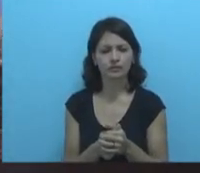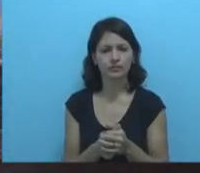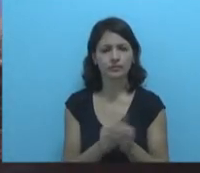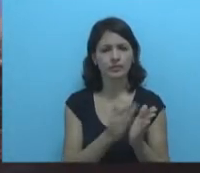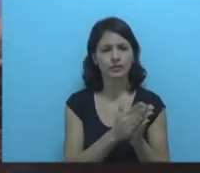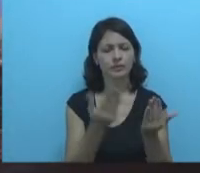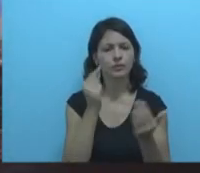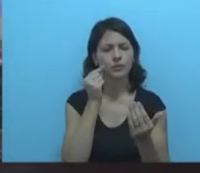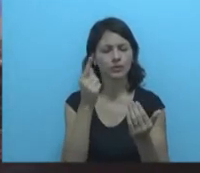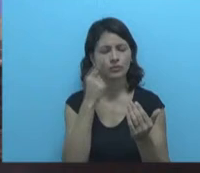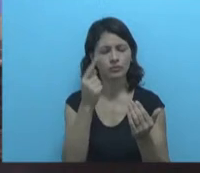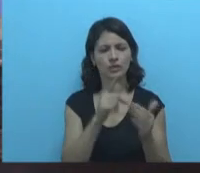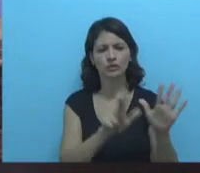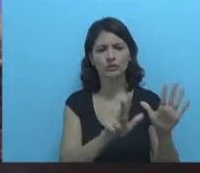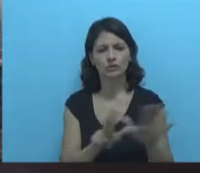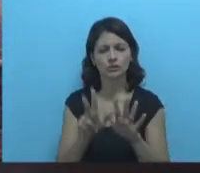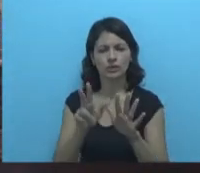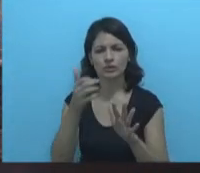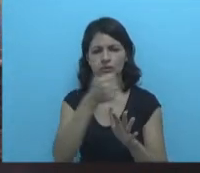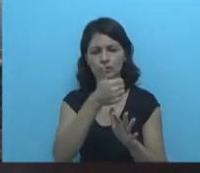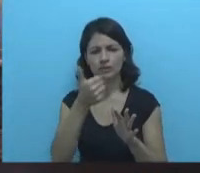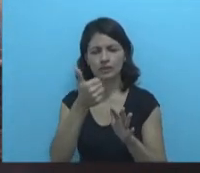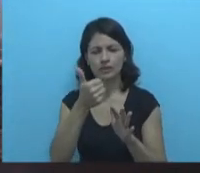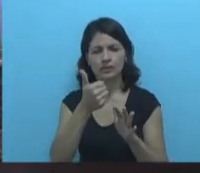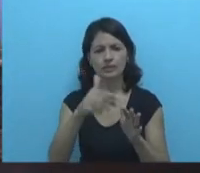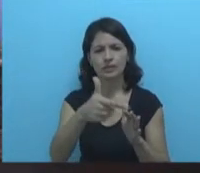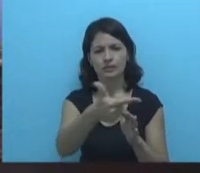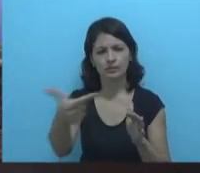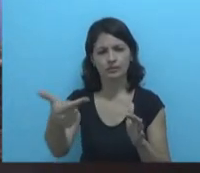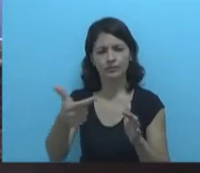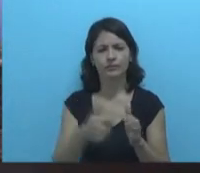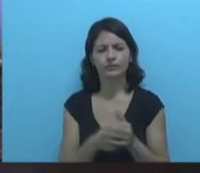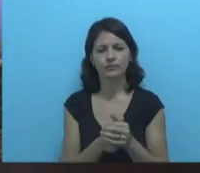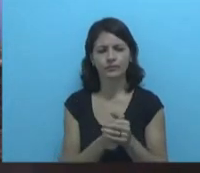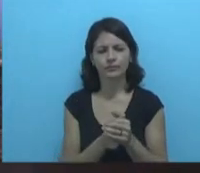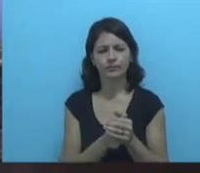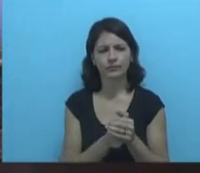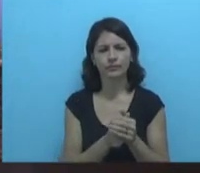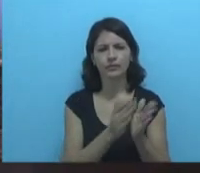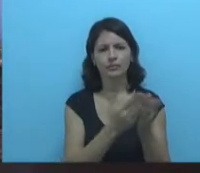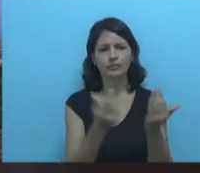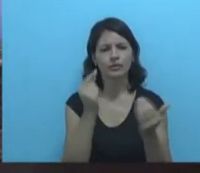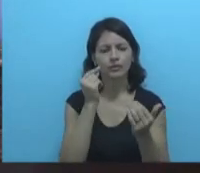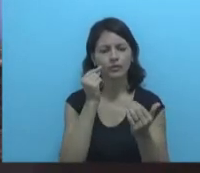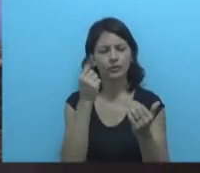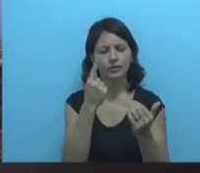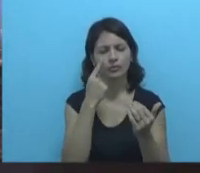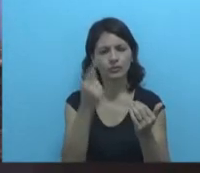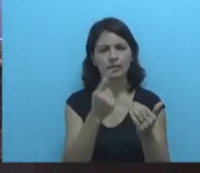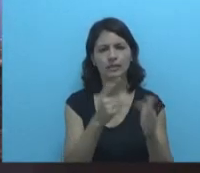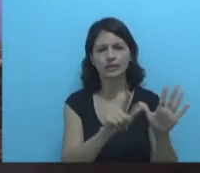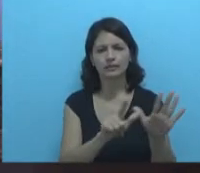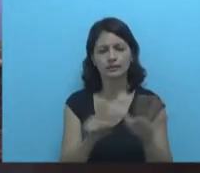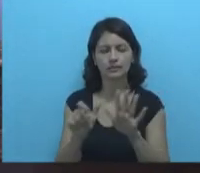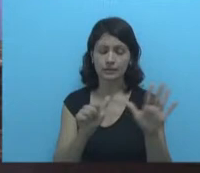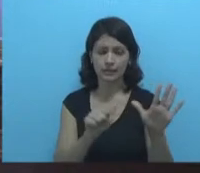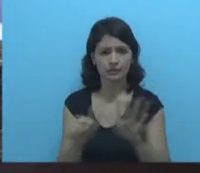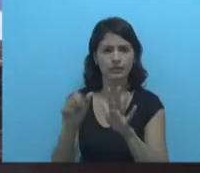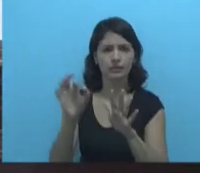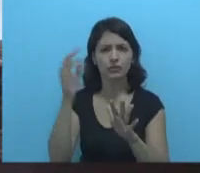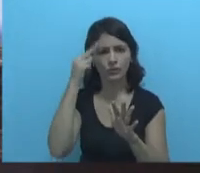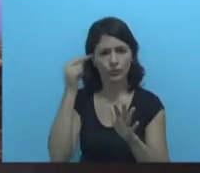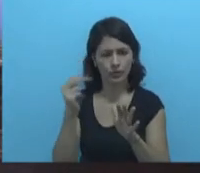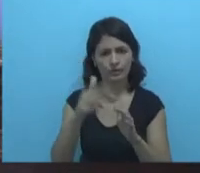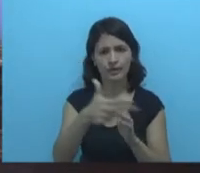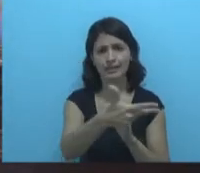Expediente 41866, del diputado Real, preferencia para una sesión. Expediente 41609, del diputado Real,